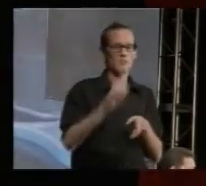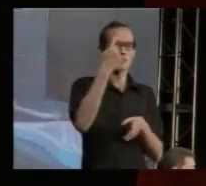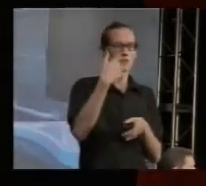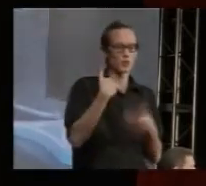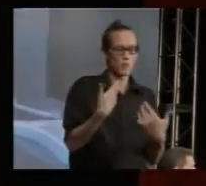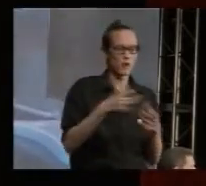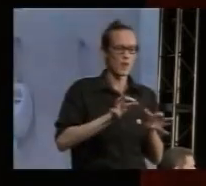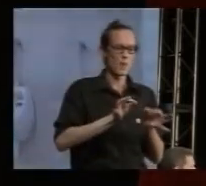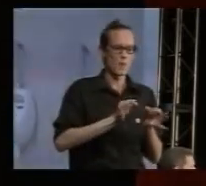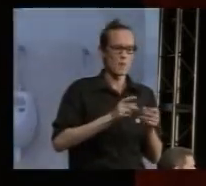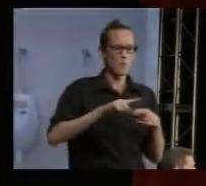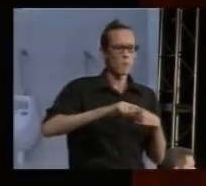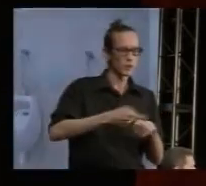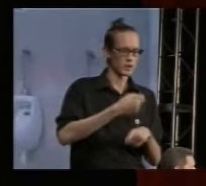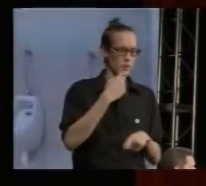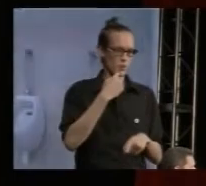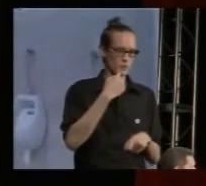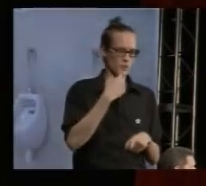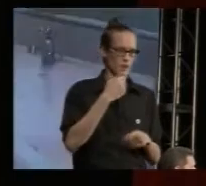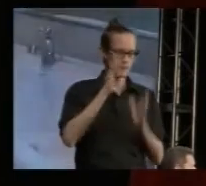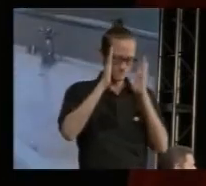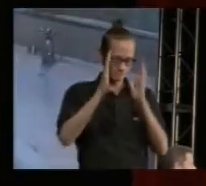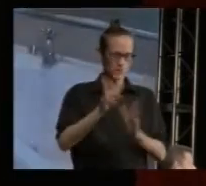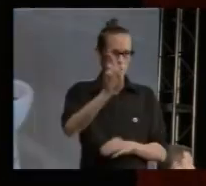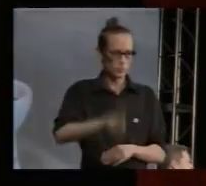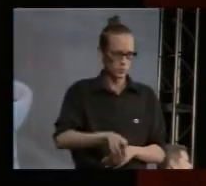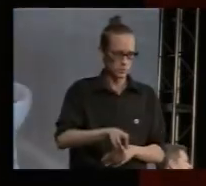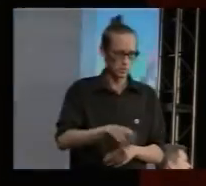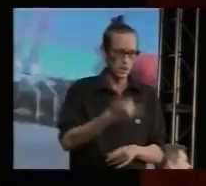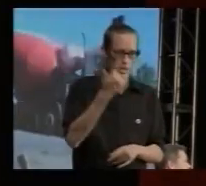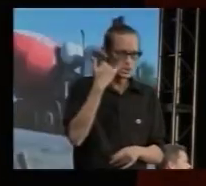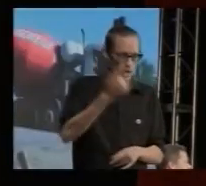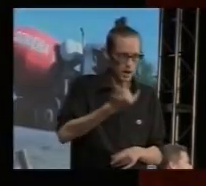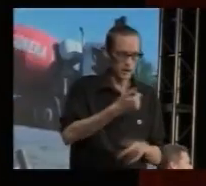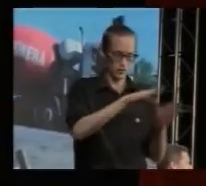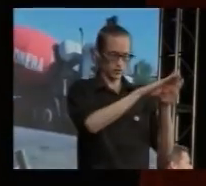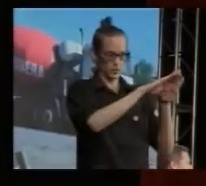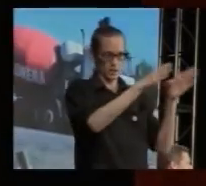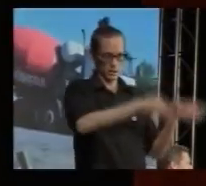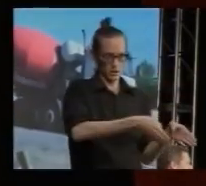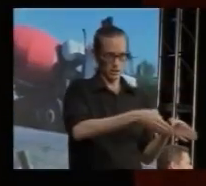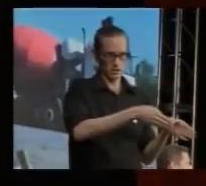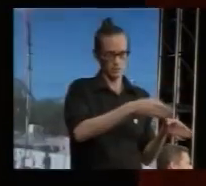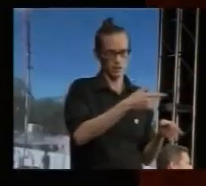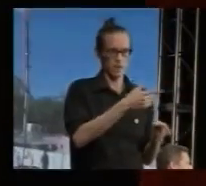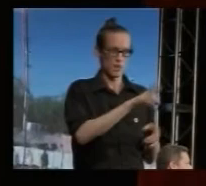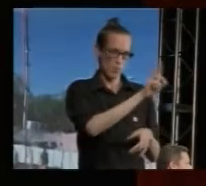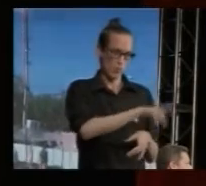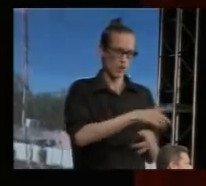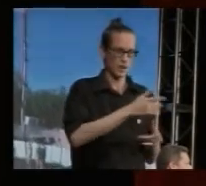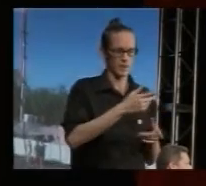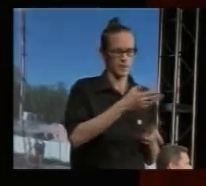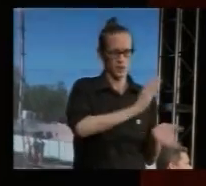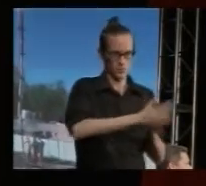Ya contamos con una nueva Casa de la Mujer Víctima de Violencia en calle Crespo, que es mucho